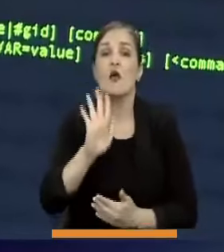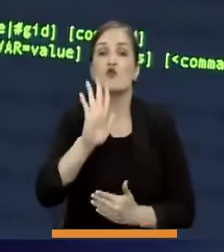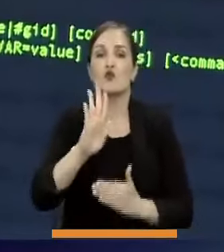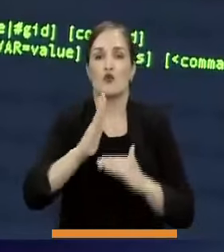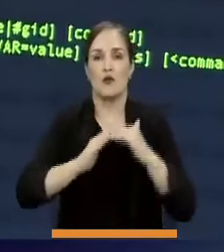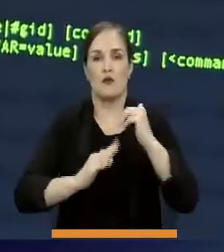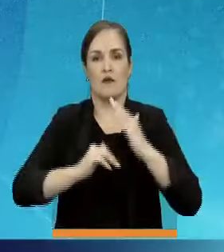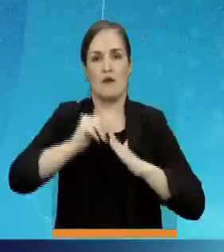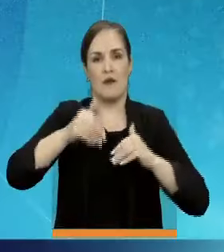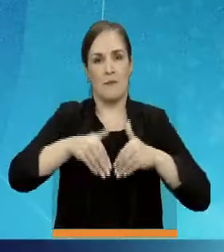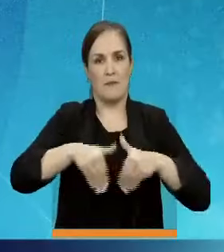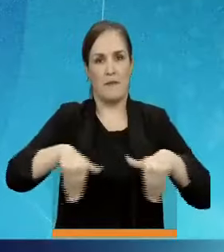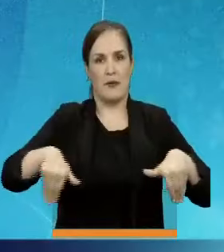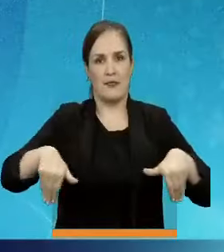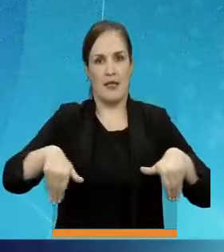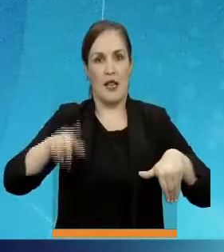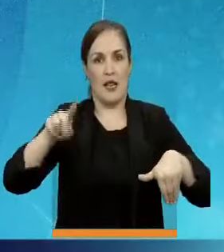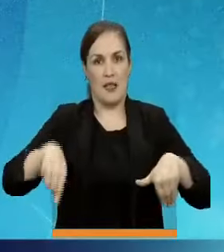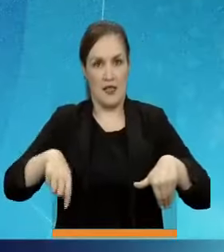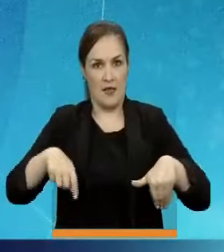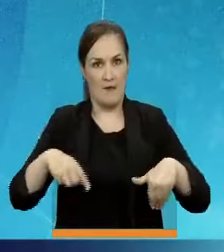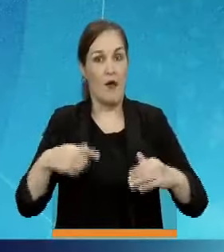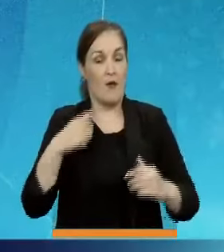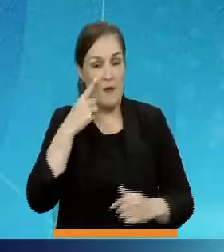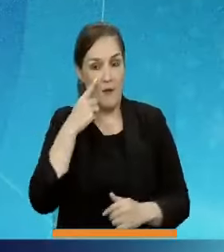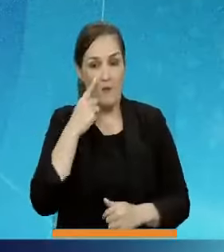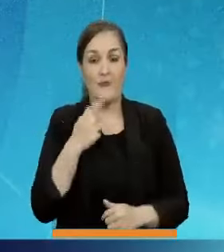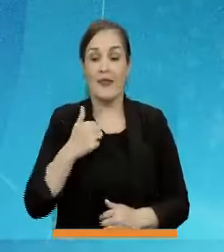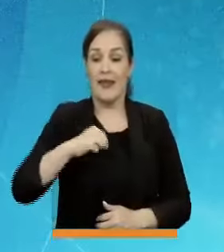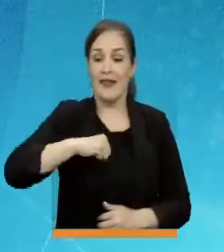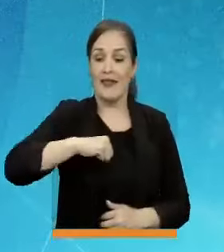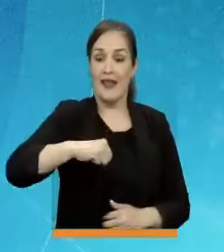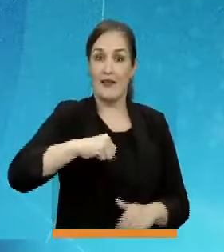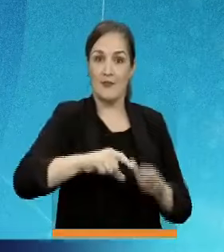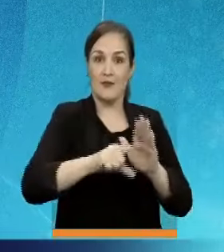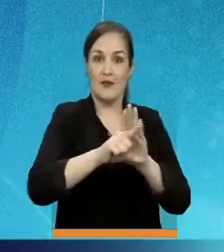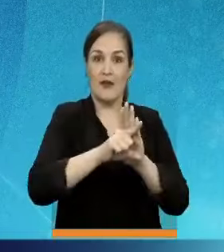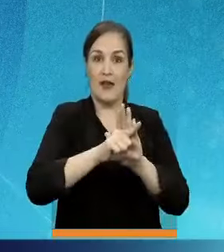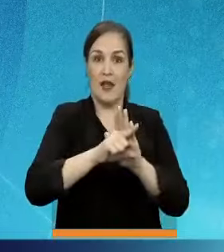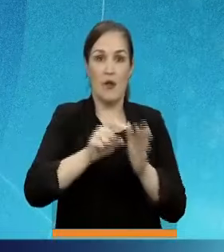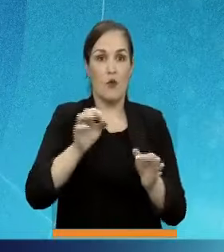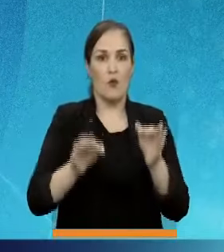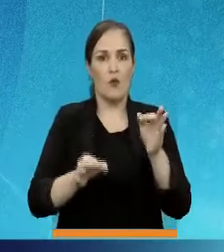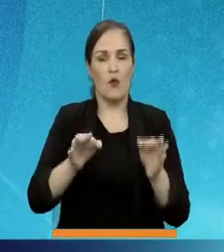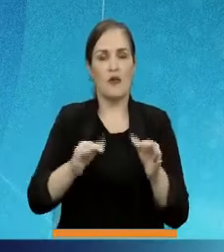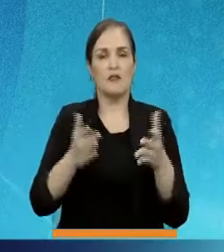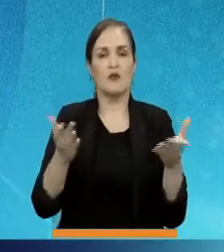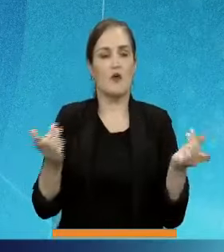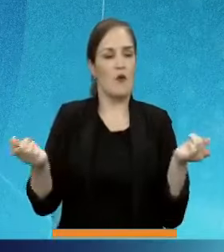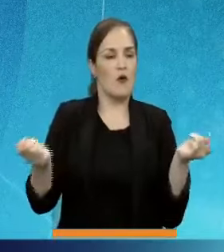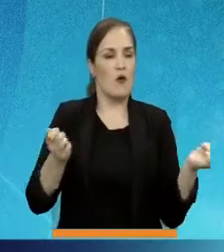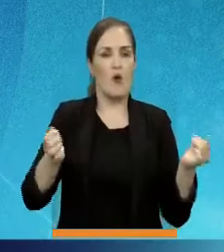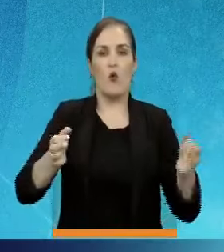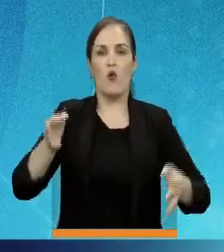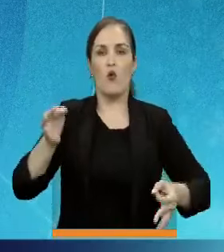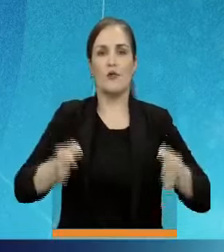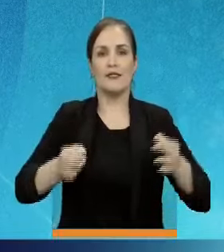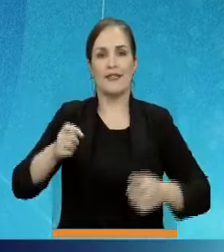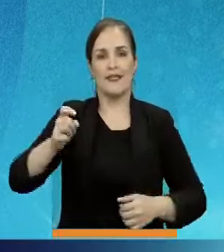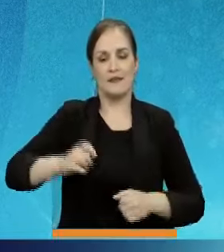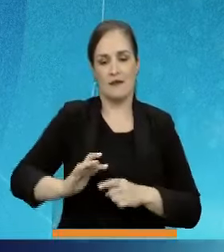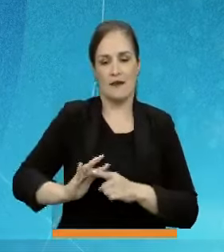imparcialidad judicial. ¿Y el derecho qué es lo que necesita? Que se aplique la administración de justicia. Y